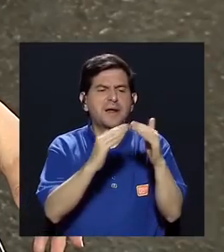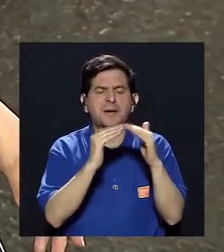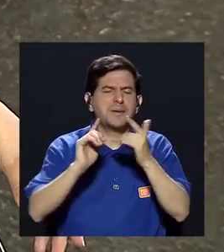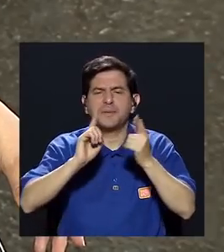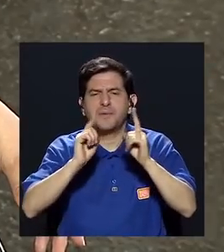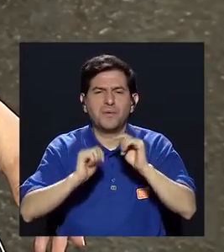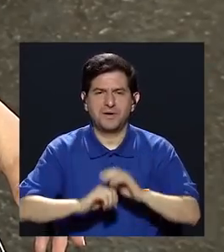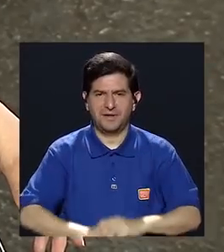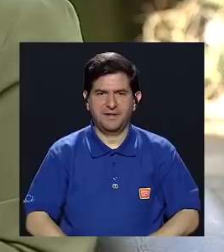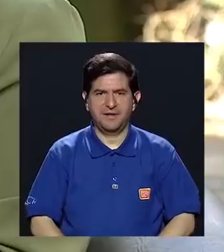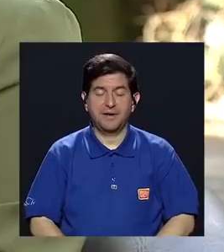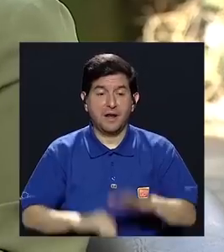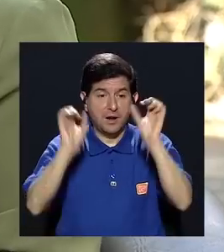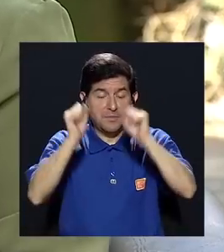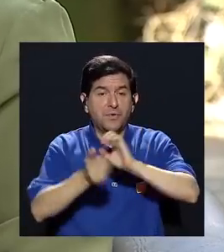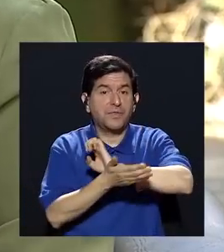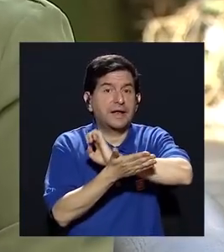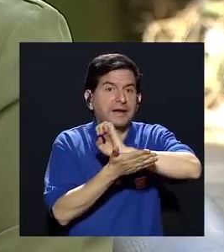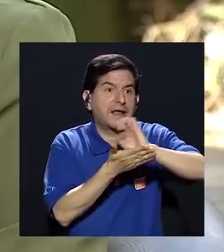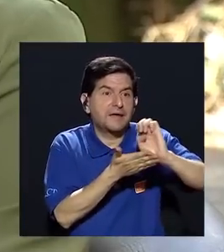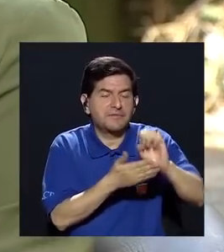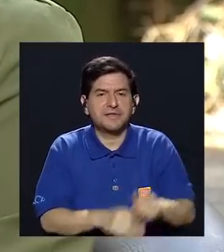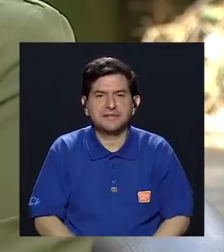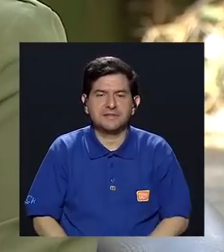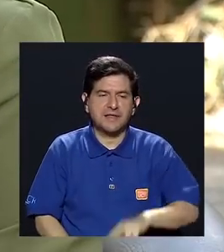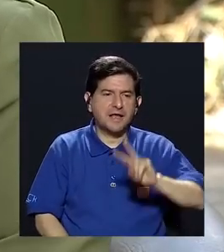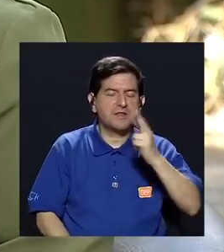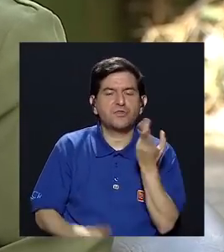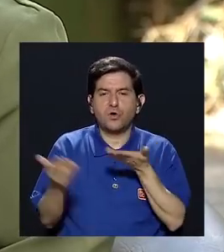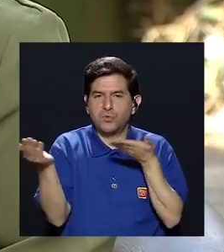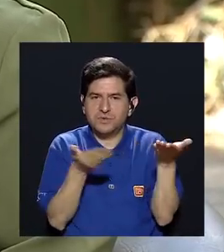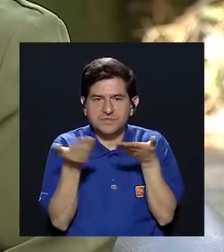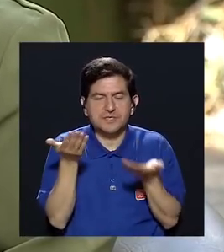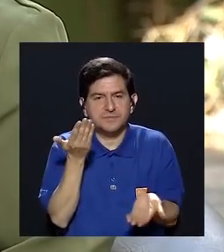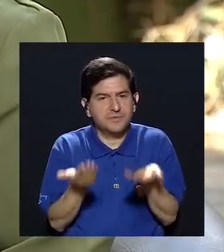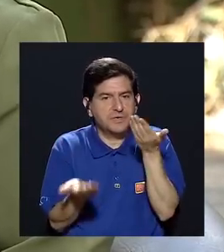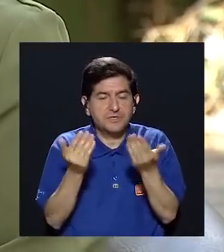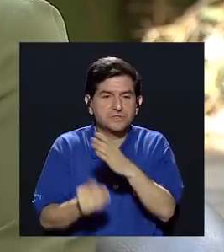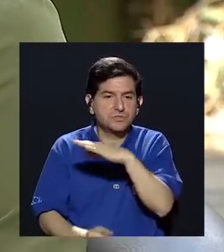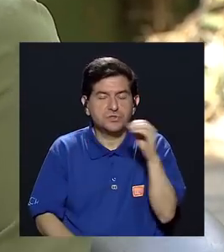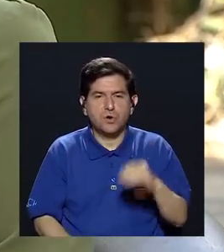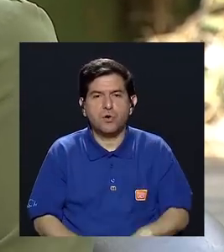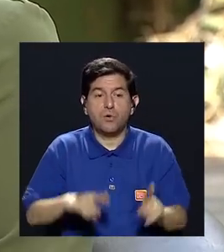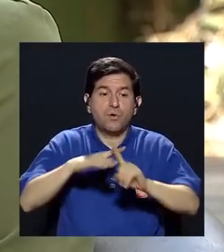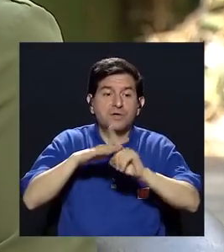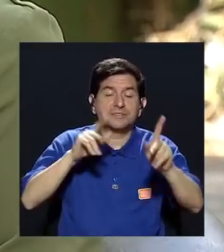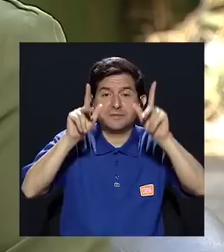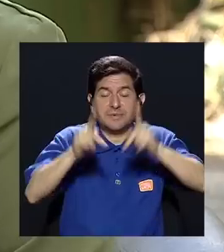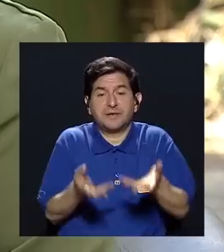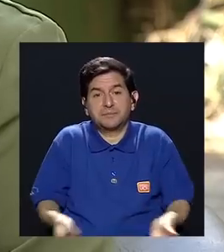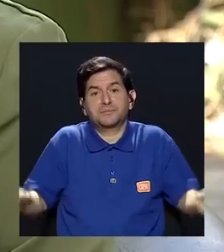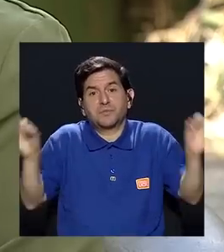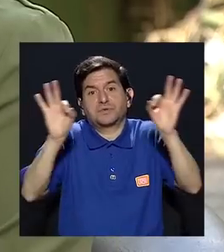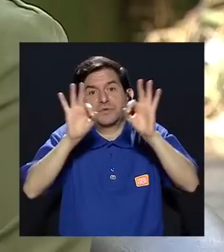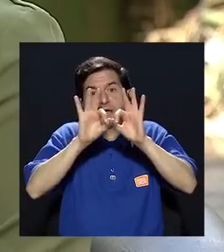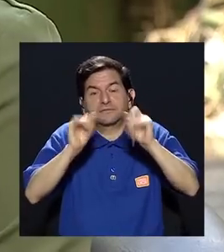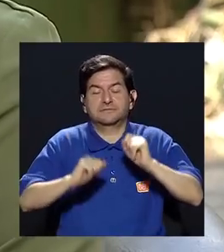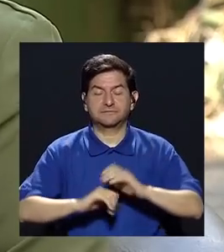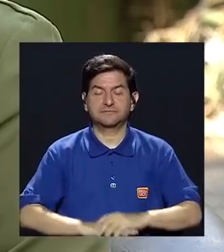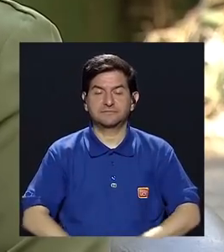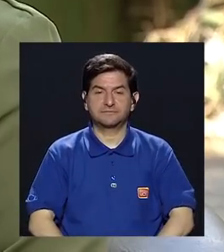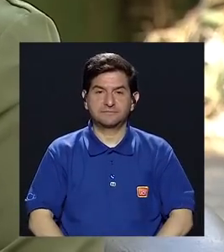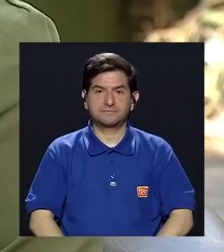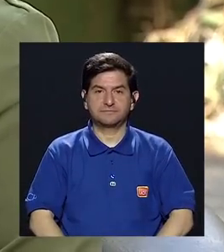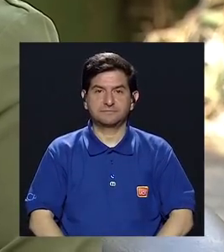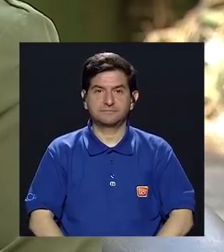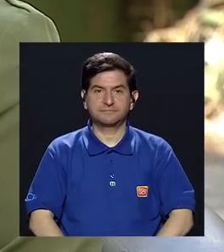barrio y todo este tipo de cosas para prevenir duplicación de servicios o que se nos escape alguien muy importante, muy